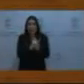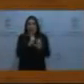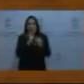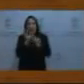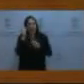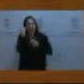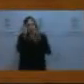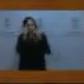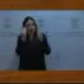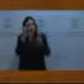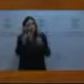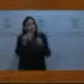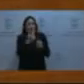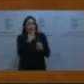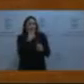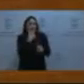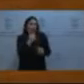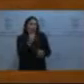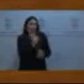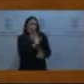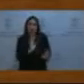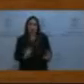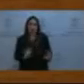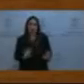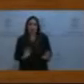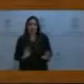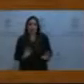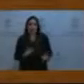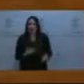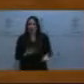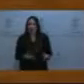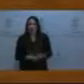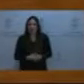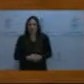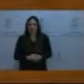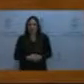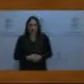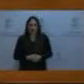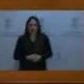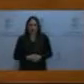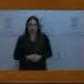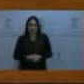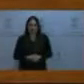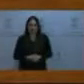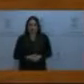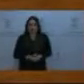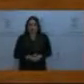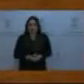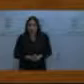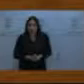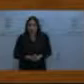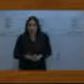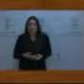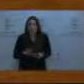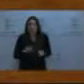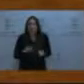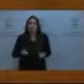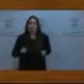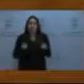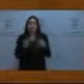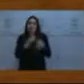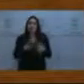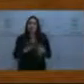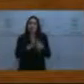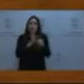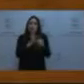una sencilla pregunta, señora consejera. ¿Qué está pasando? Hemos de reprocharle que los números en materia de adopciones